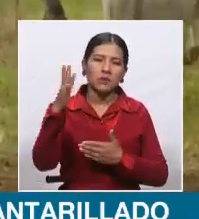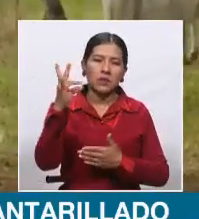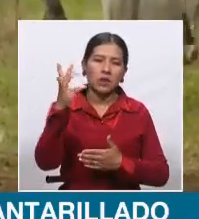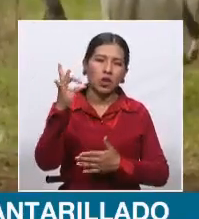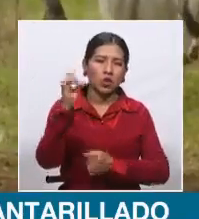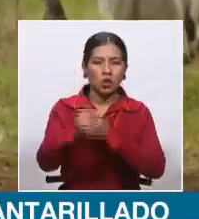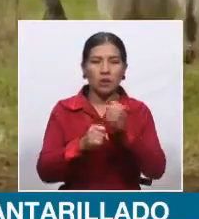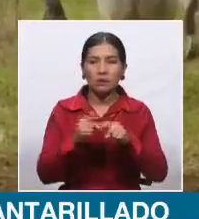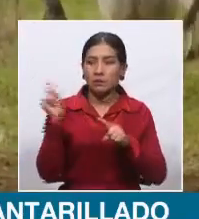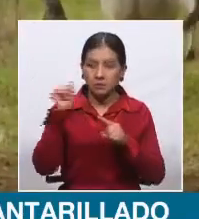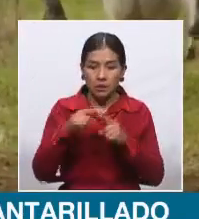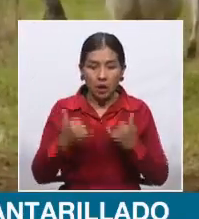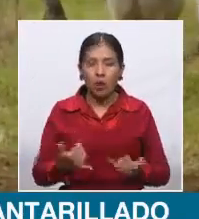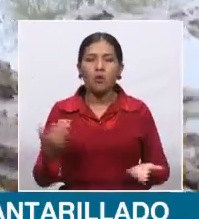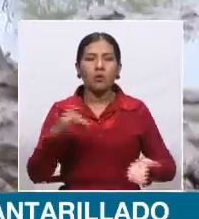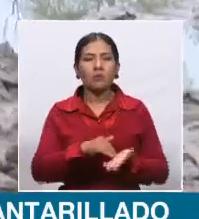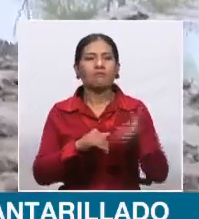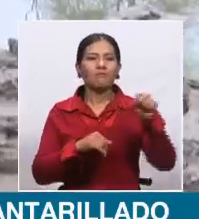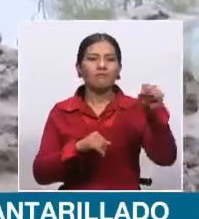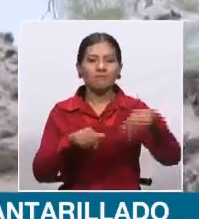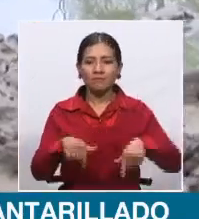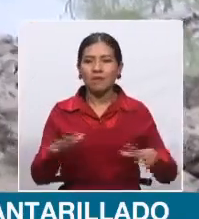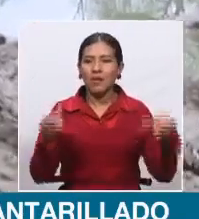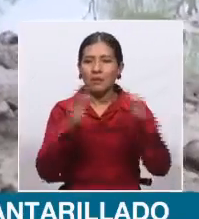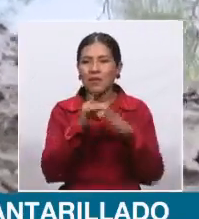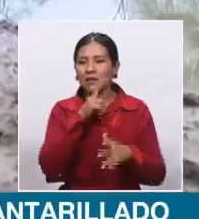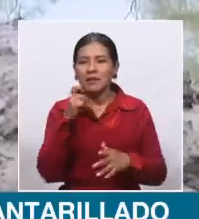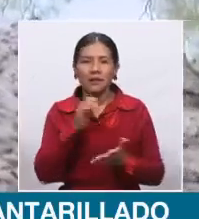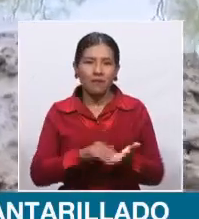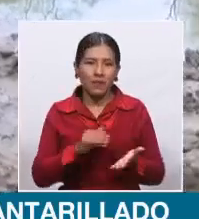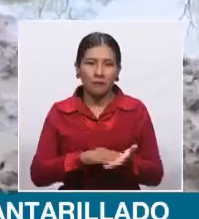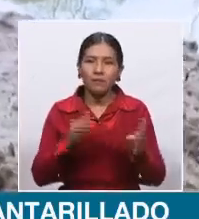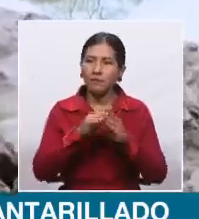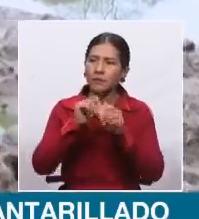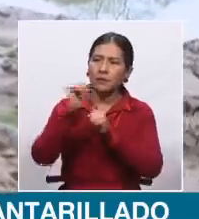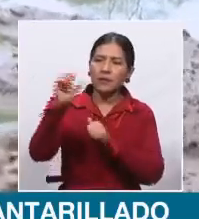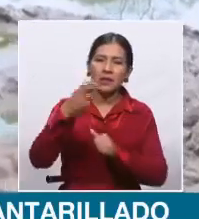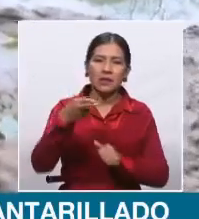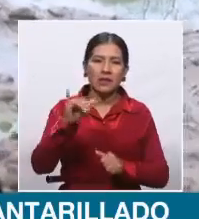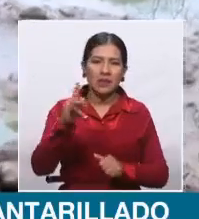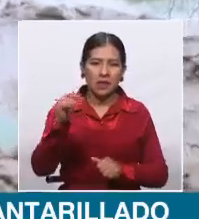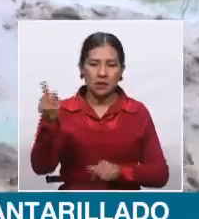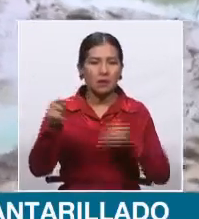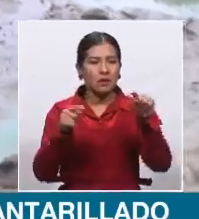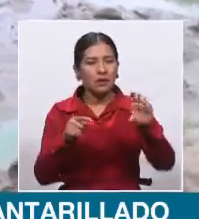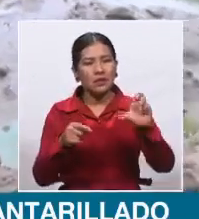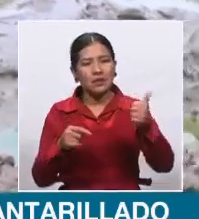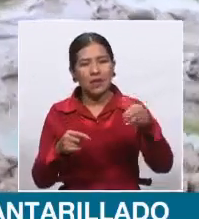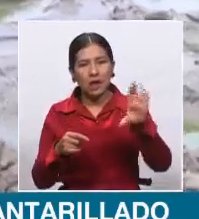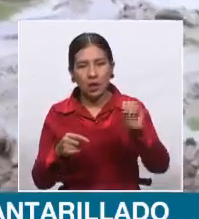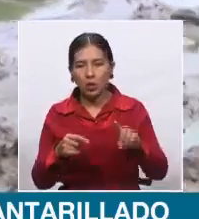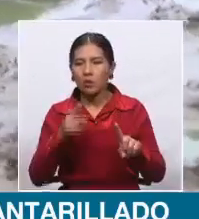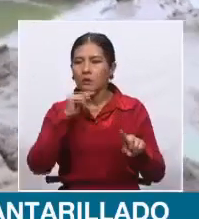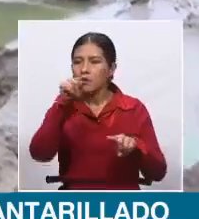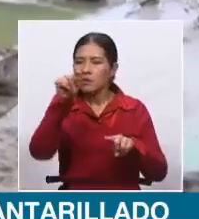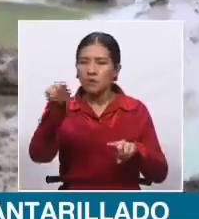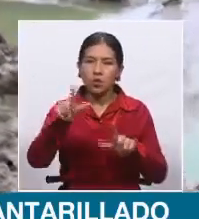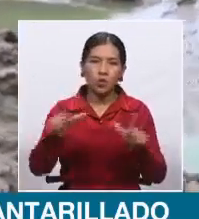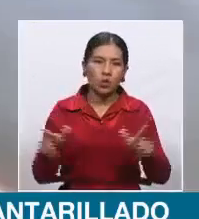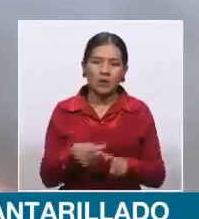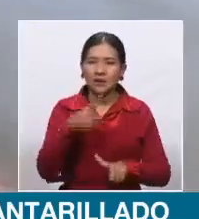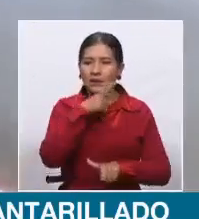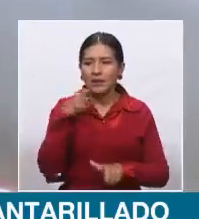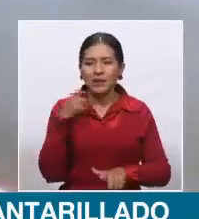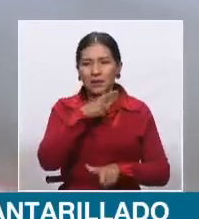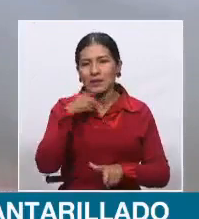8 años, y ahora lo estamos viviendo acá en La Paz, ¿no? En la región de la Chiquitanía, en la región del Chaco, en la región